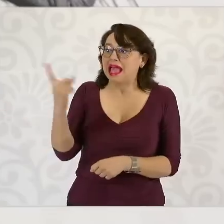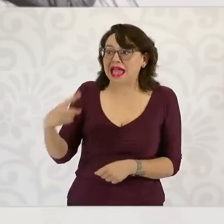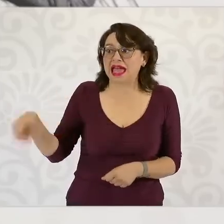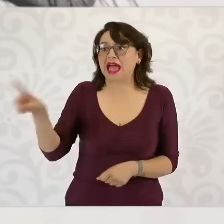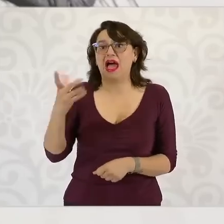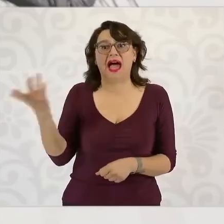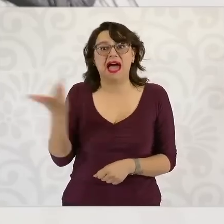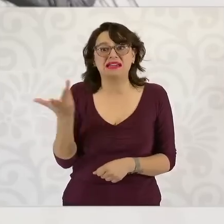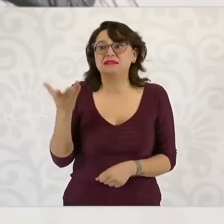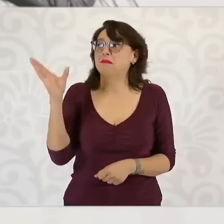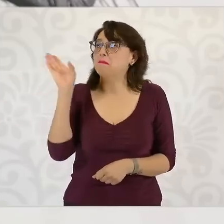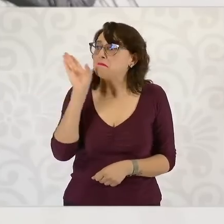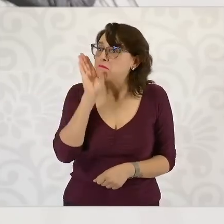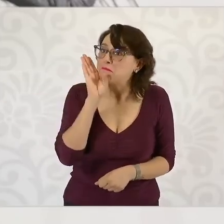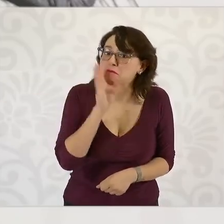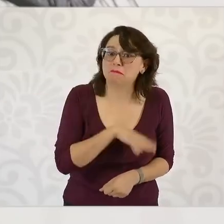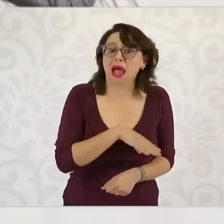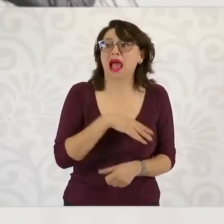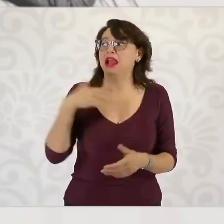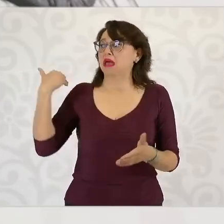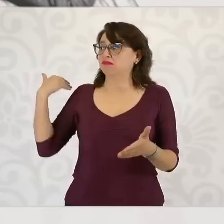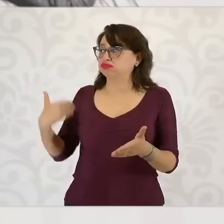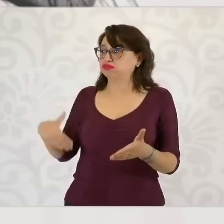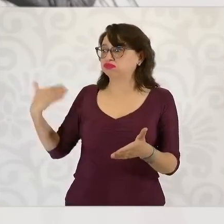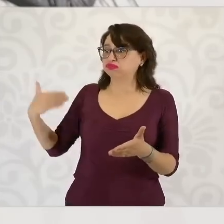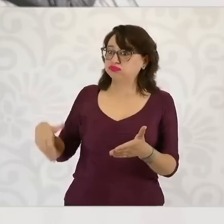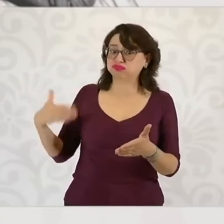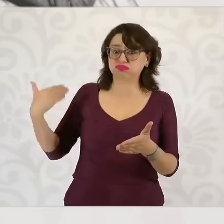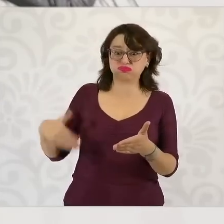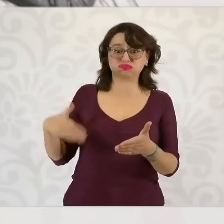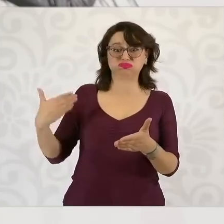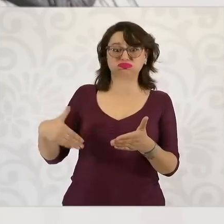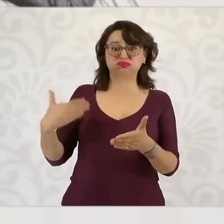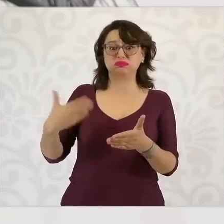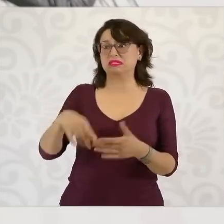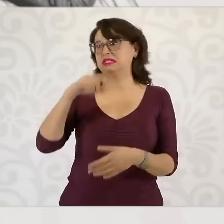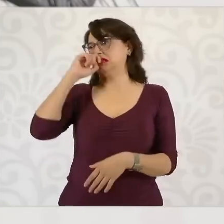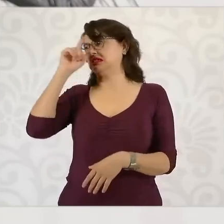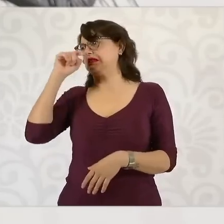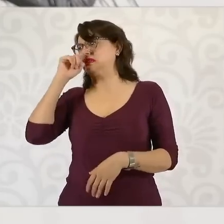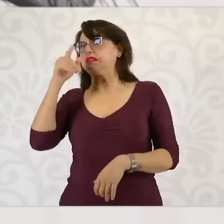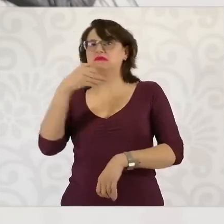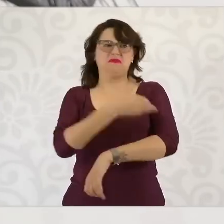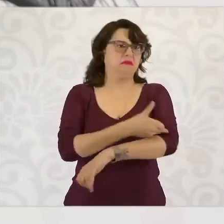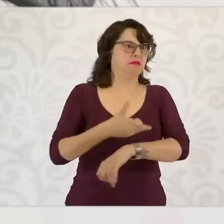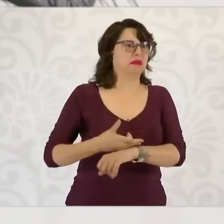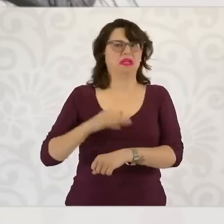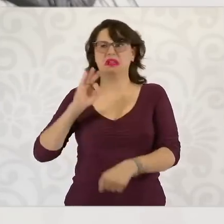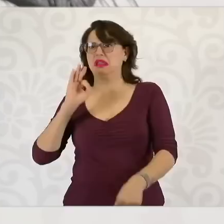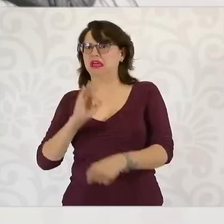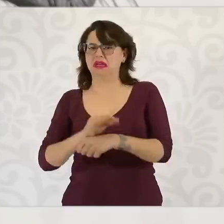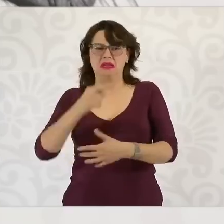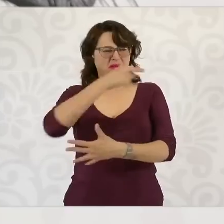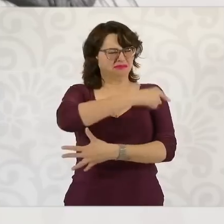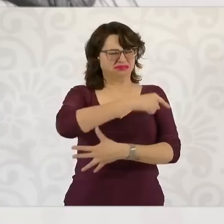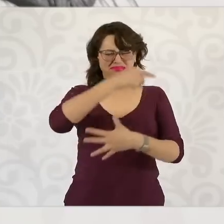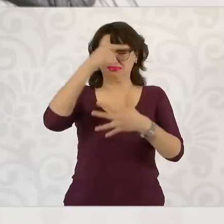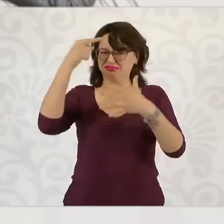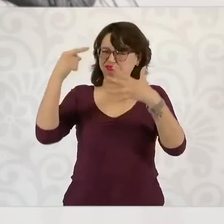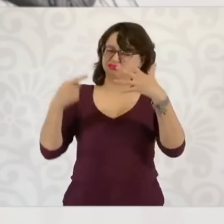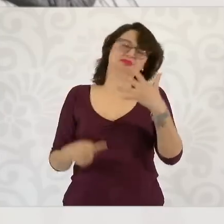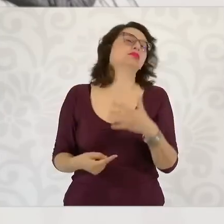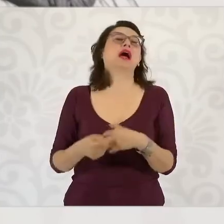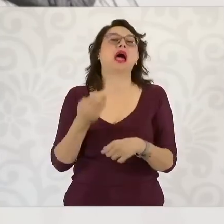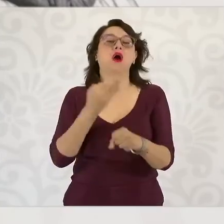dentro del Poder Judicial y de una cantidad de casos que aquí se mencionaron algunos que son